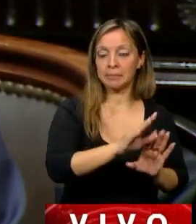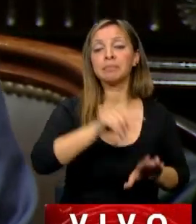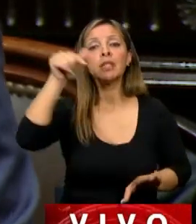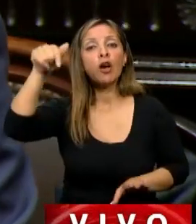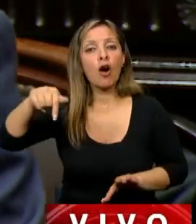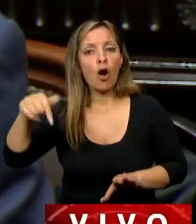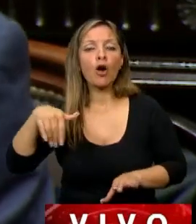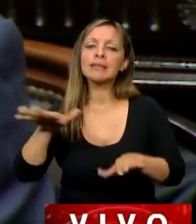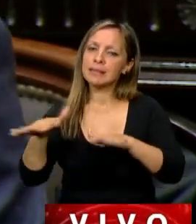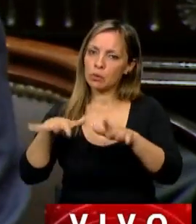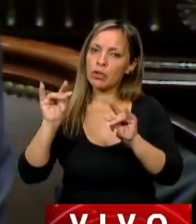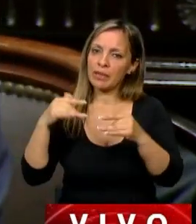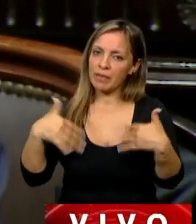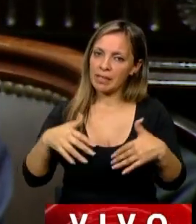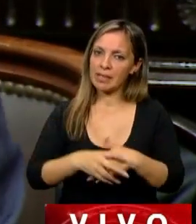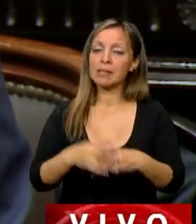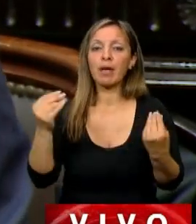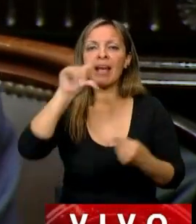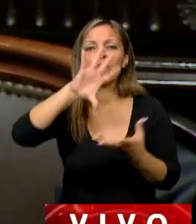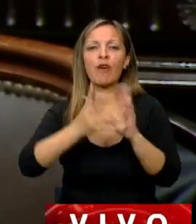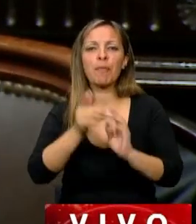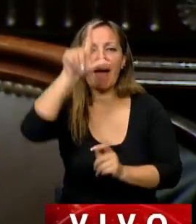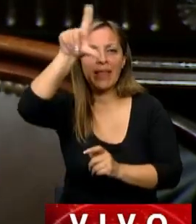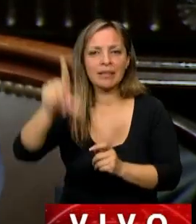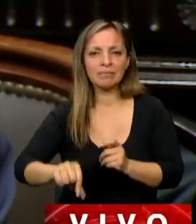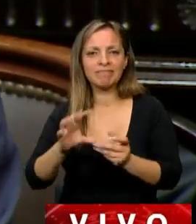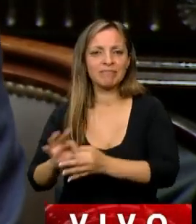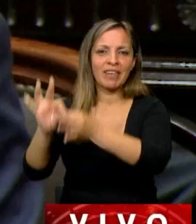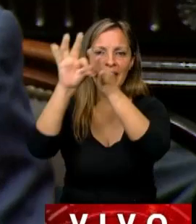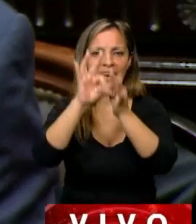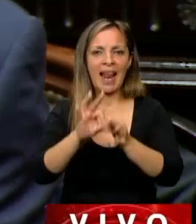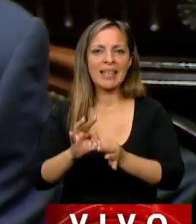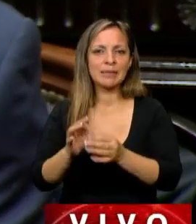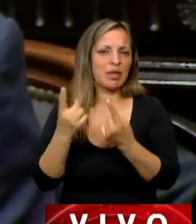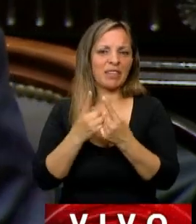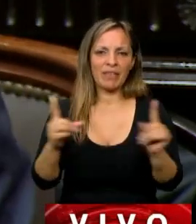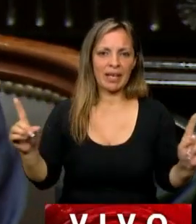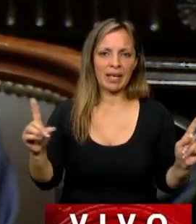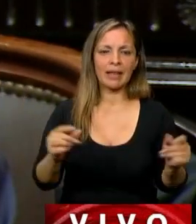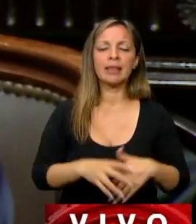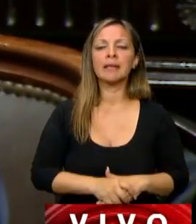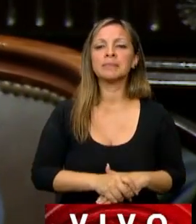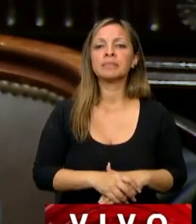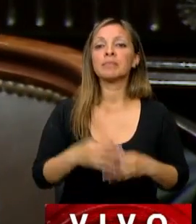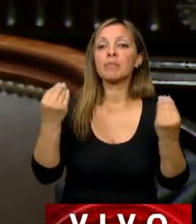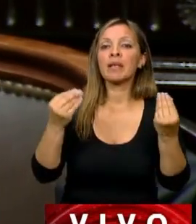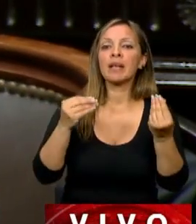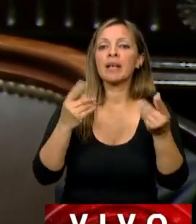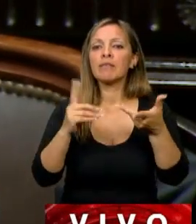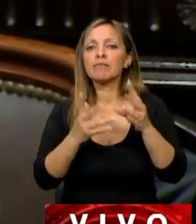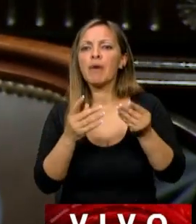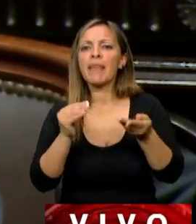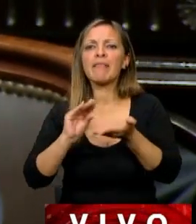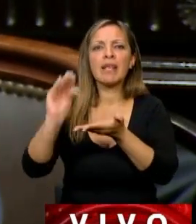el federalismo ya no es lo que era, la autonomía de las provincias se ve restringida porque una fuente importante del financiamiento